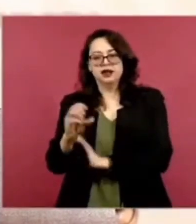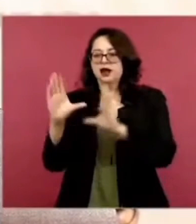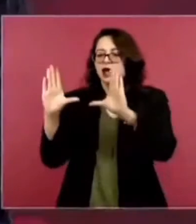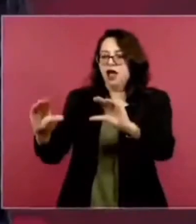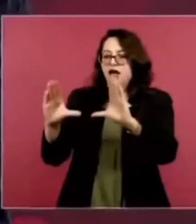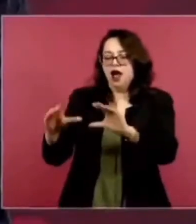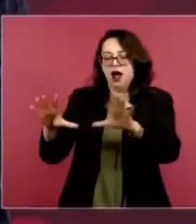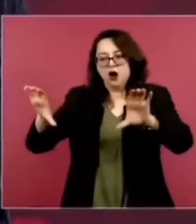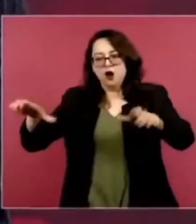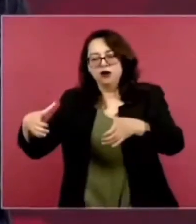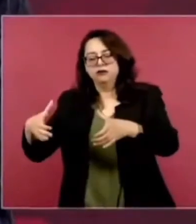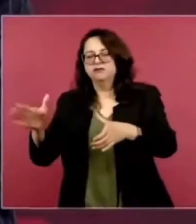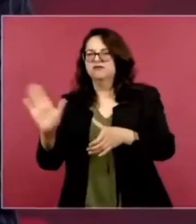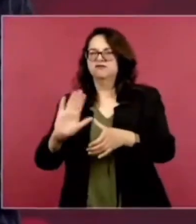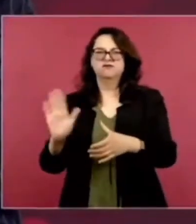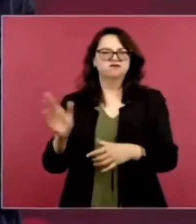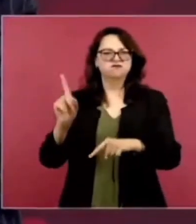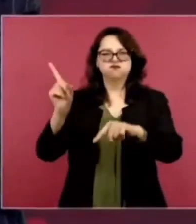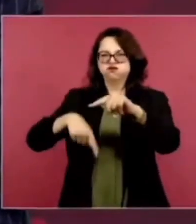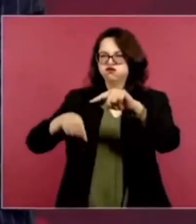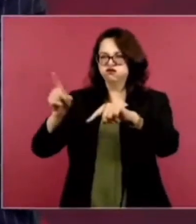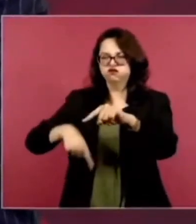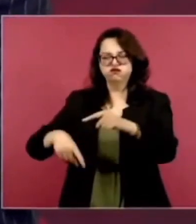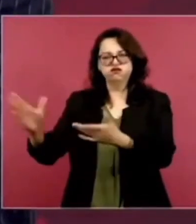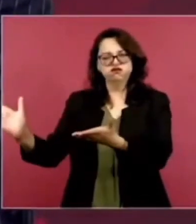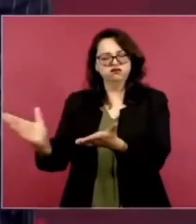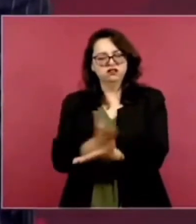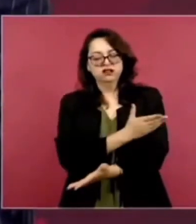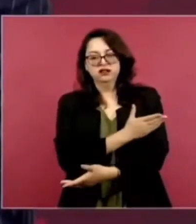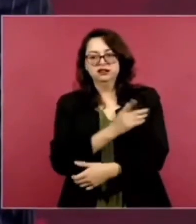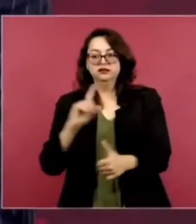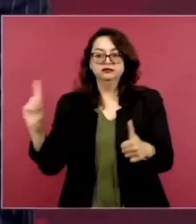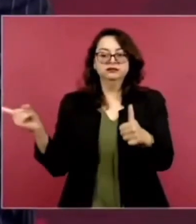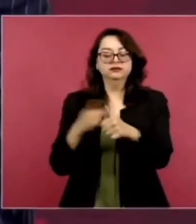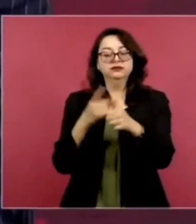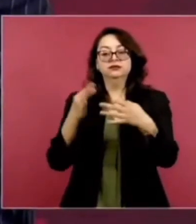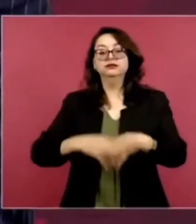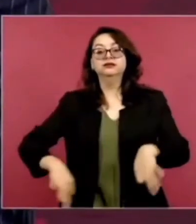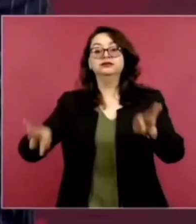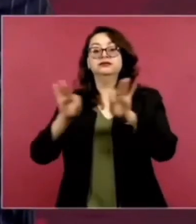Todo se enfocó a lo individual,